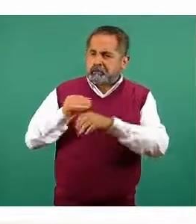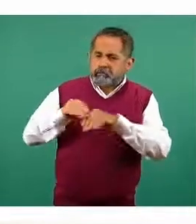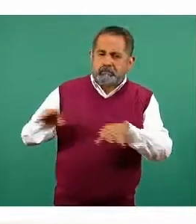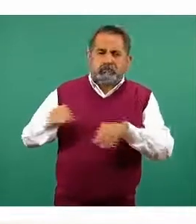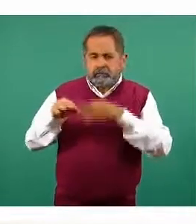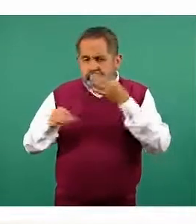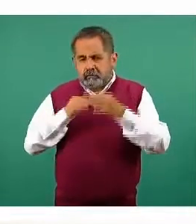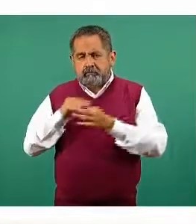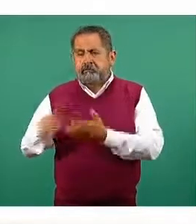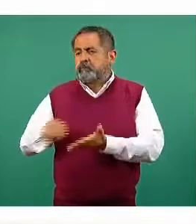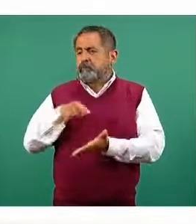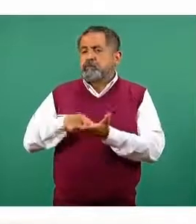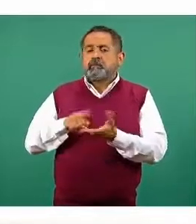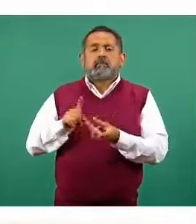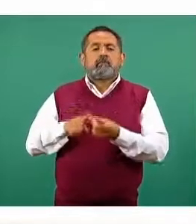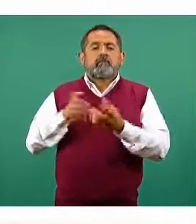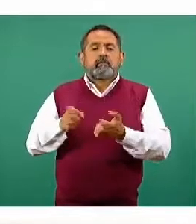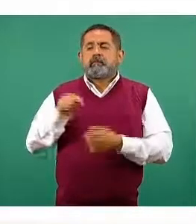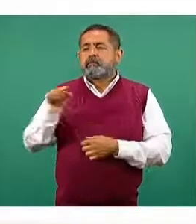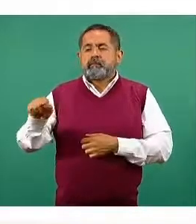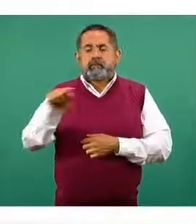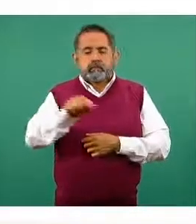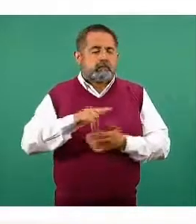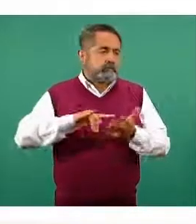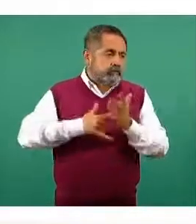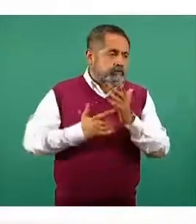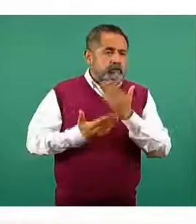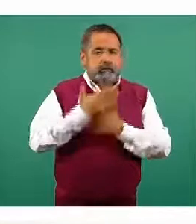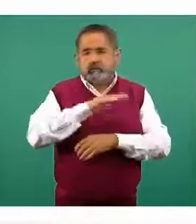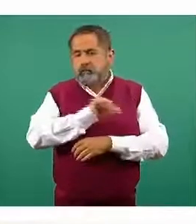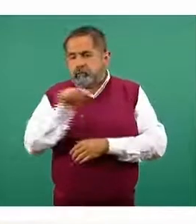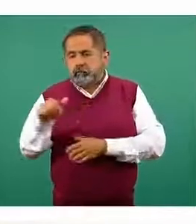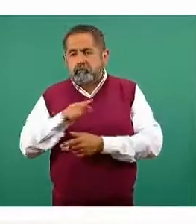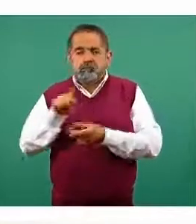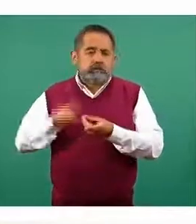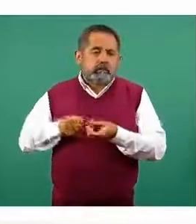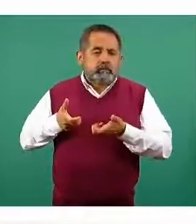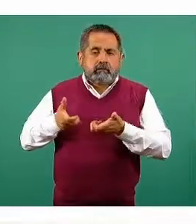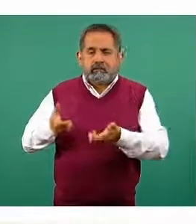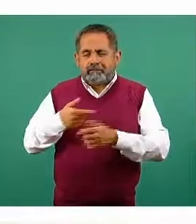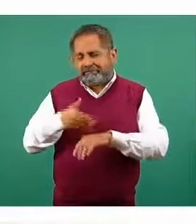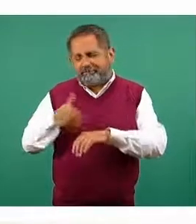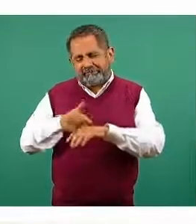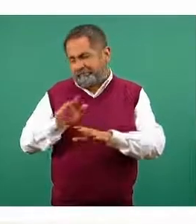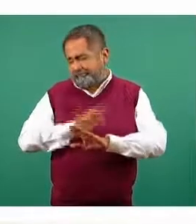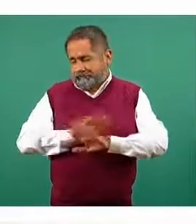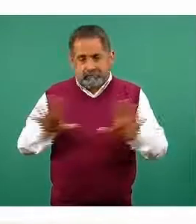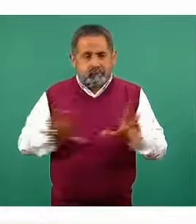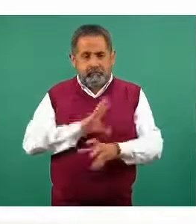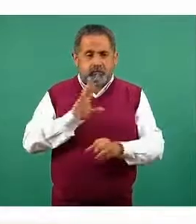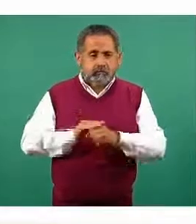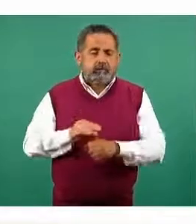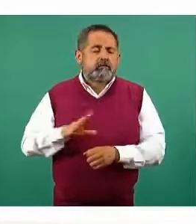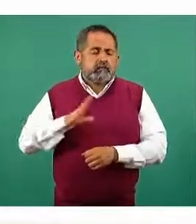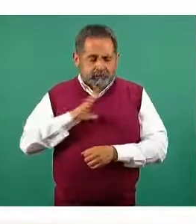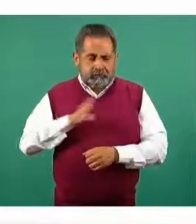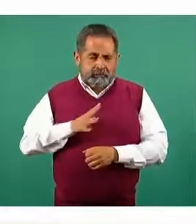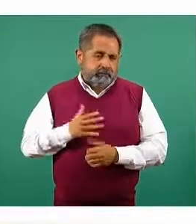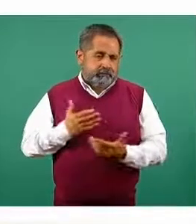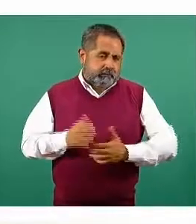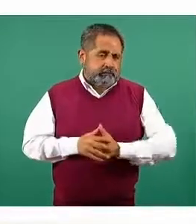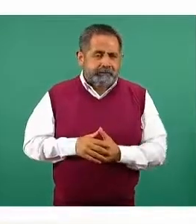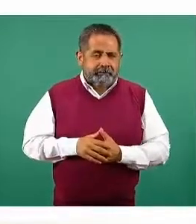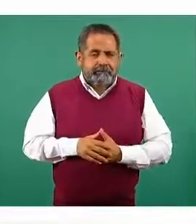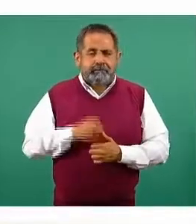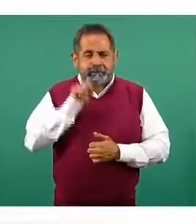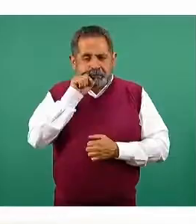información de los centros de vacunación que tiene activados, los horarios, los domicilios, etcétera. Y a través de eso se logra